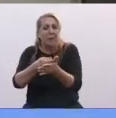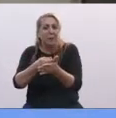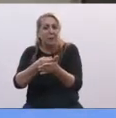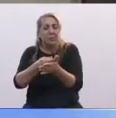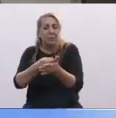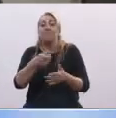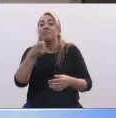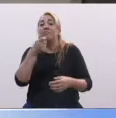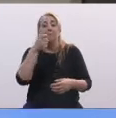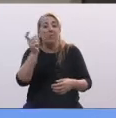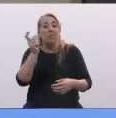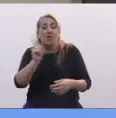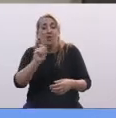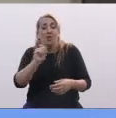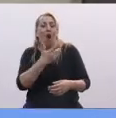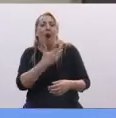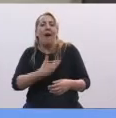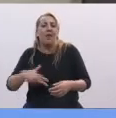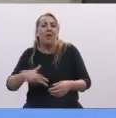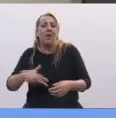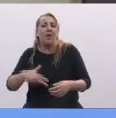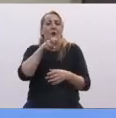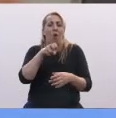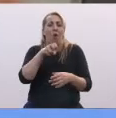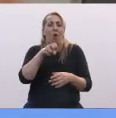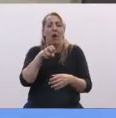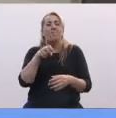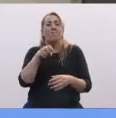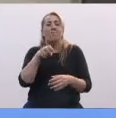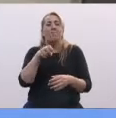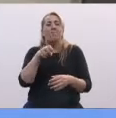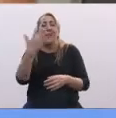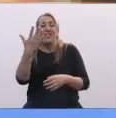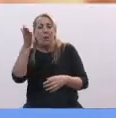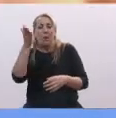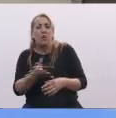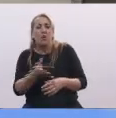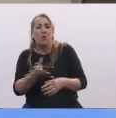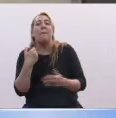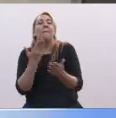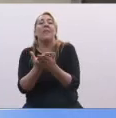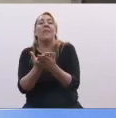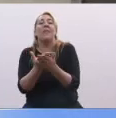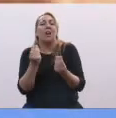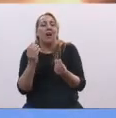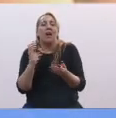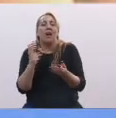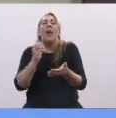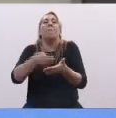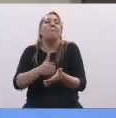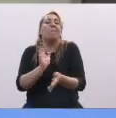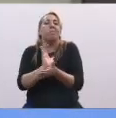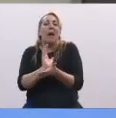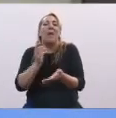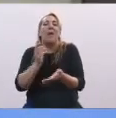si no el Estado le cobraba una multa. Entonces, con ese 2,5%, ¿qué le pedíamos? Que invirtiéramos. Se llamaba inversiones